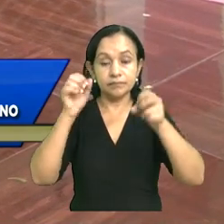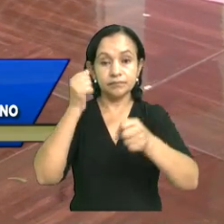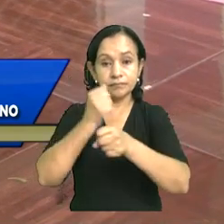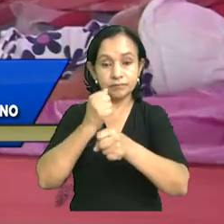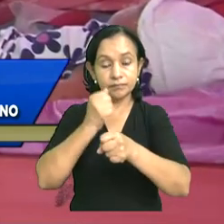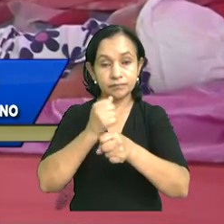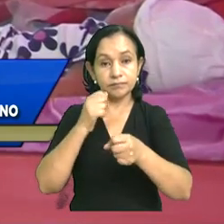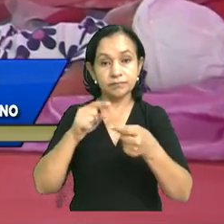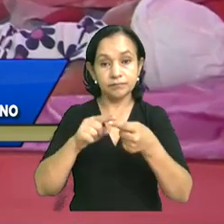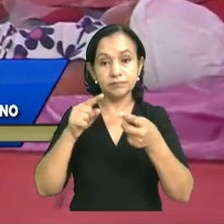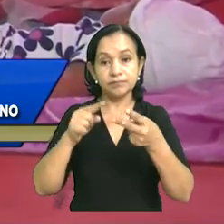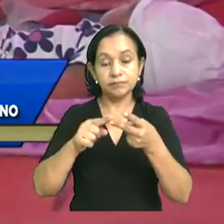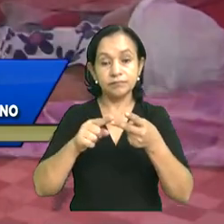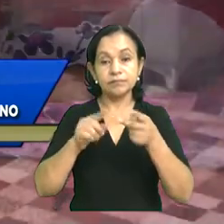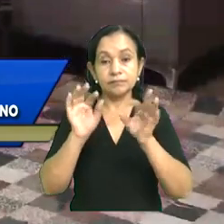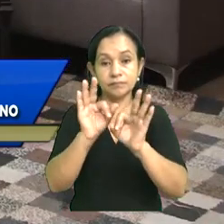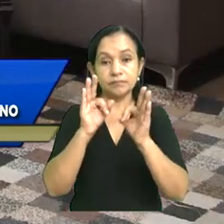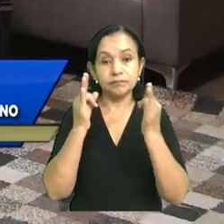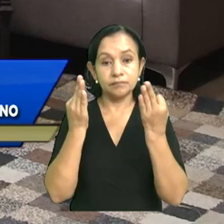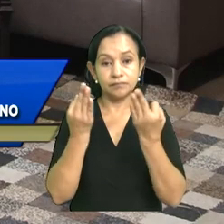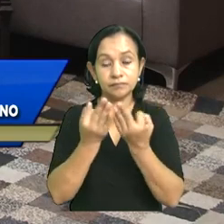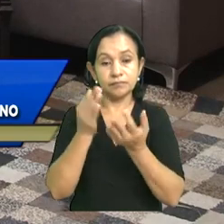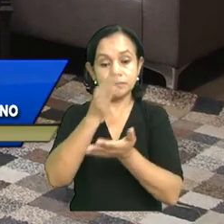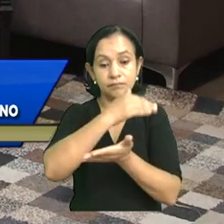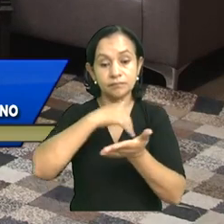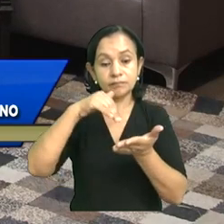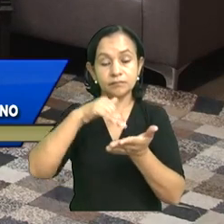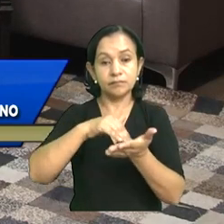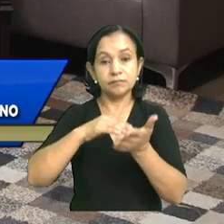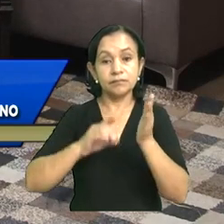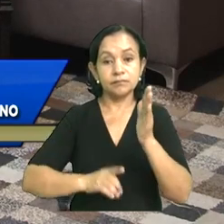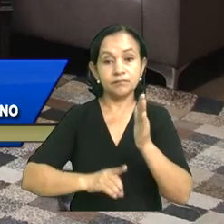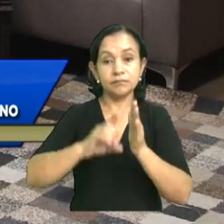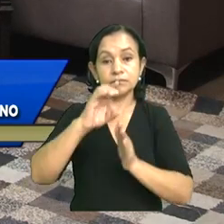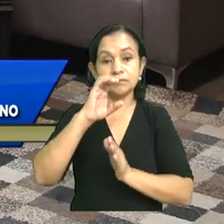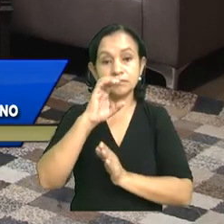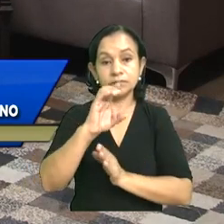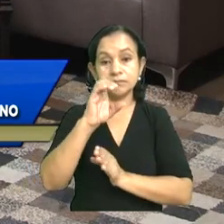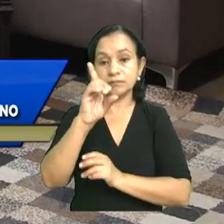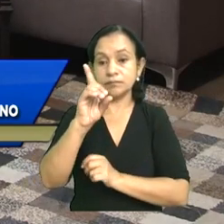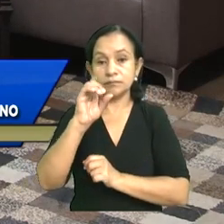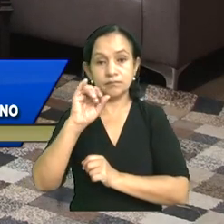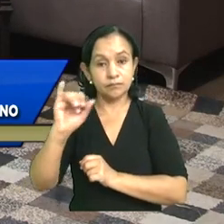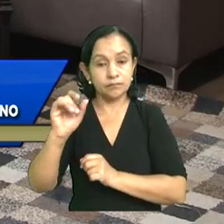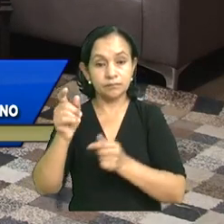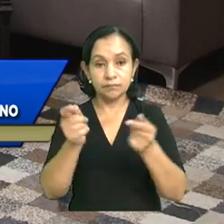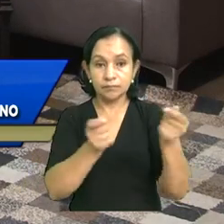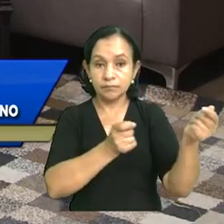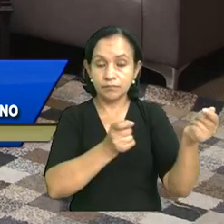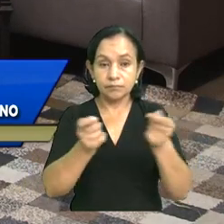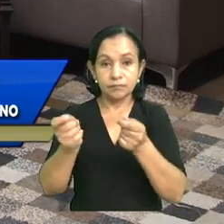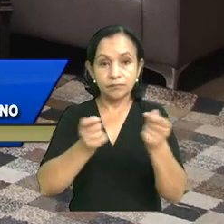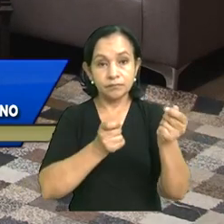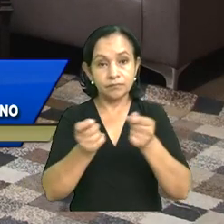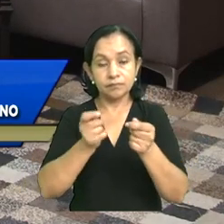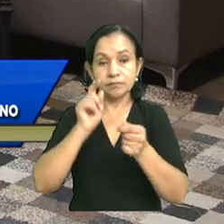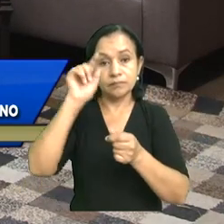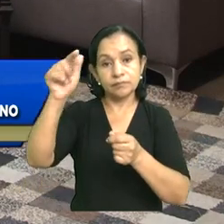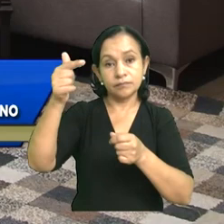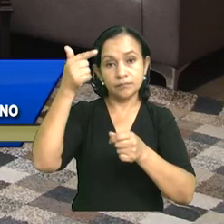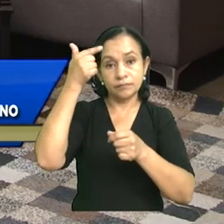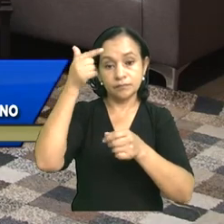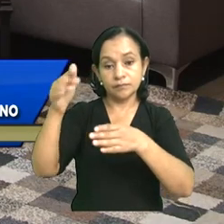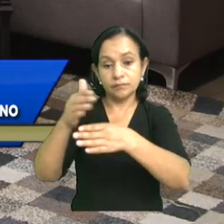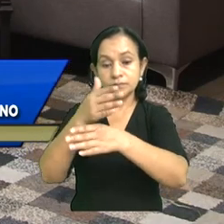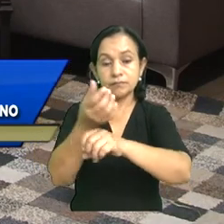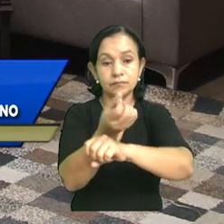que también dignifica a las familias, que son los centros de desarrollo infantiles, okay, que están siendo administrados por los gobiernos